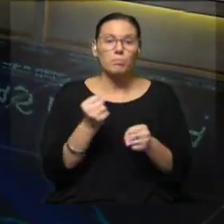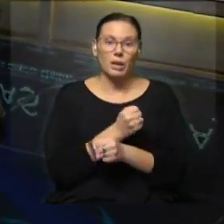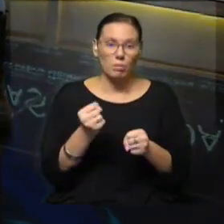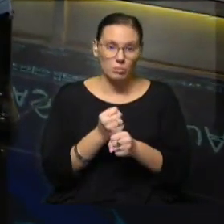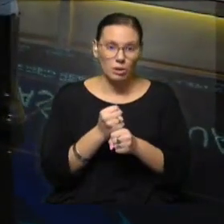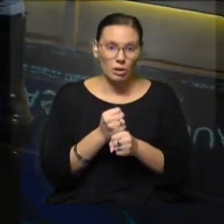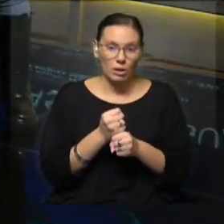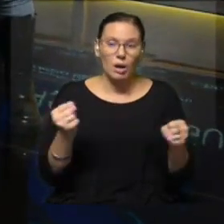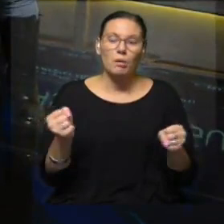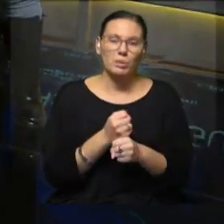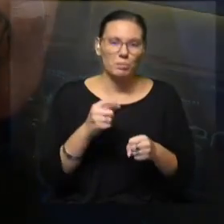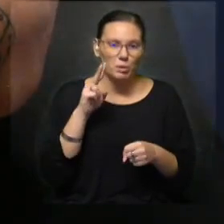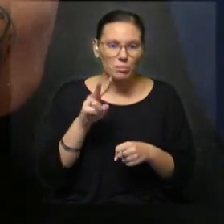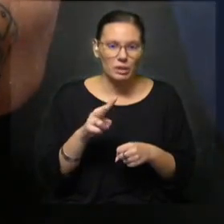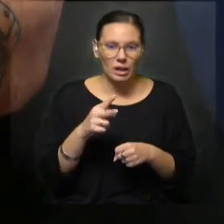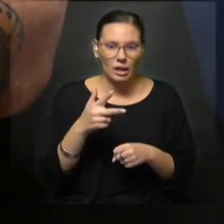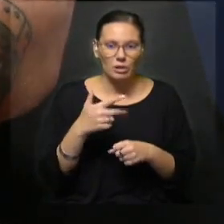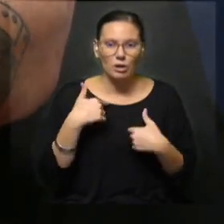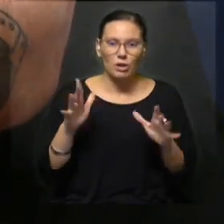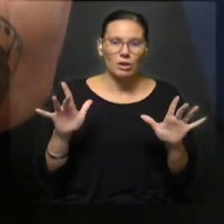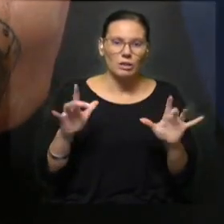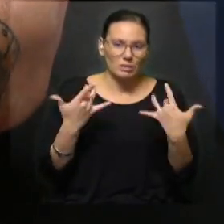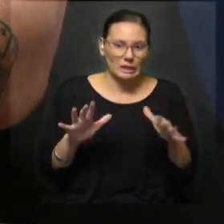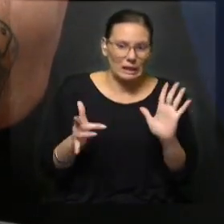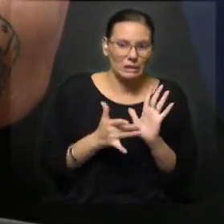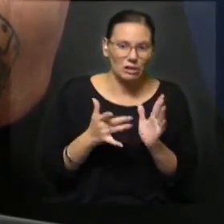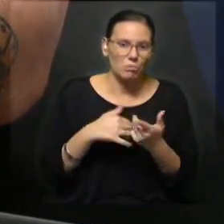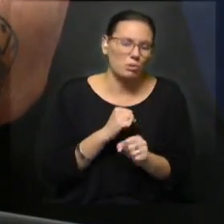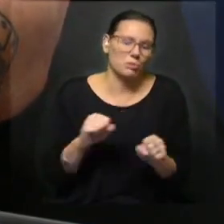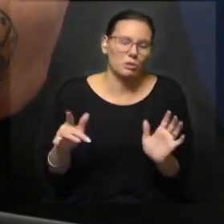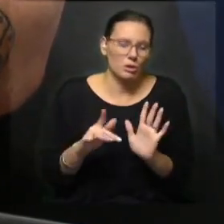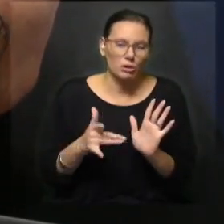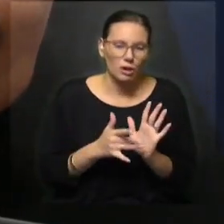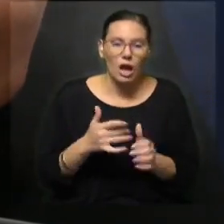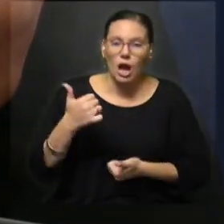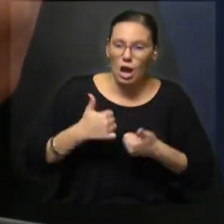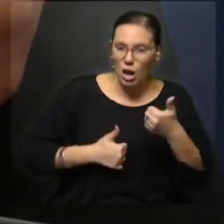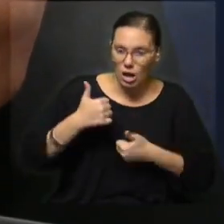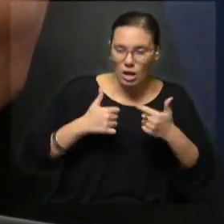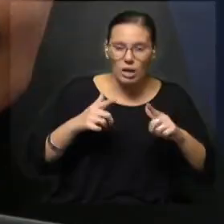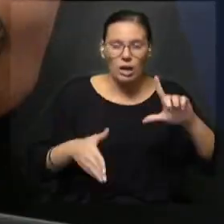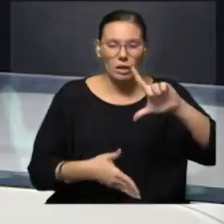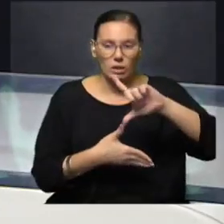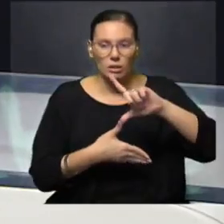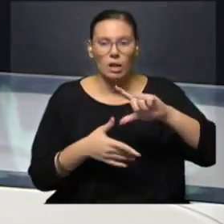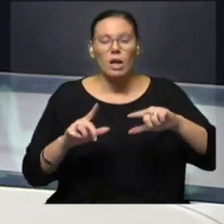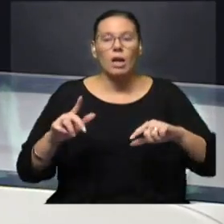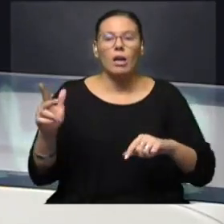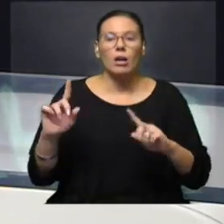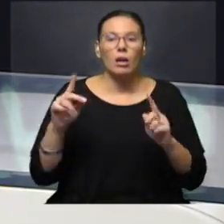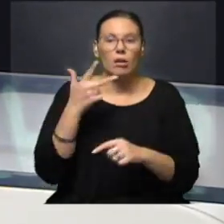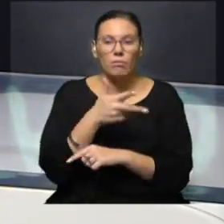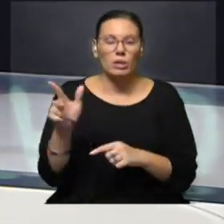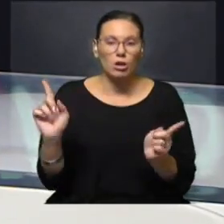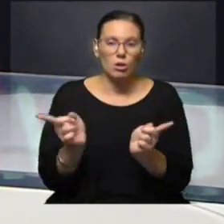qué? Porque acá le dije a Leo, no lo voy a tocar, pero no, es imposible no tocarlo. Competencia Latinoamericana de Cortometrajes de